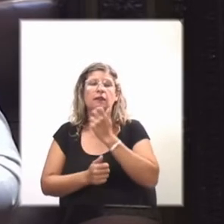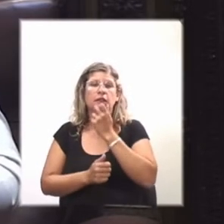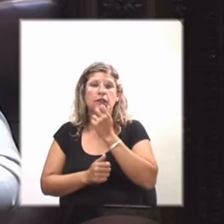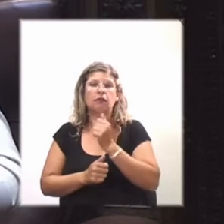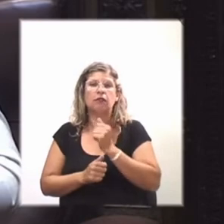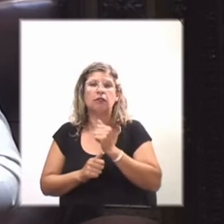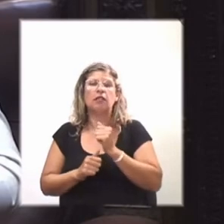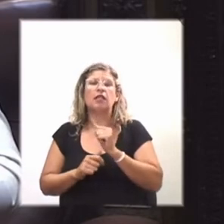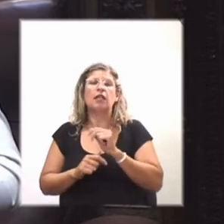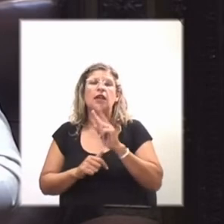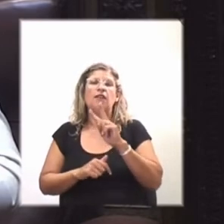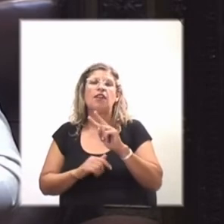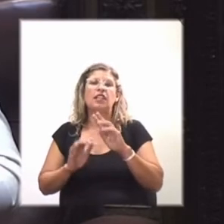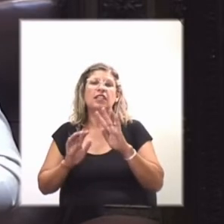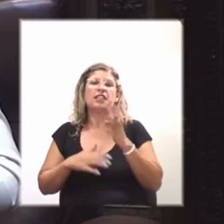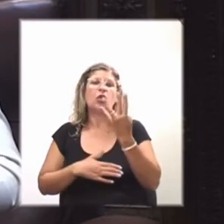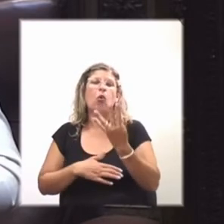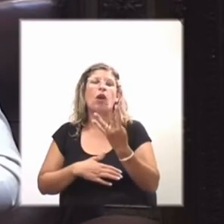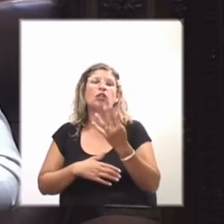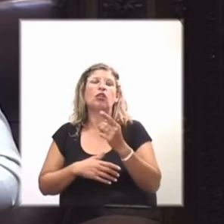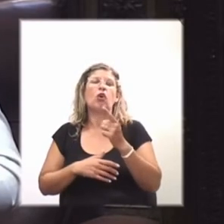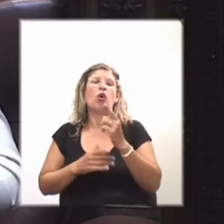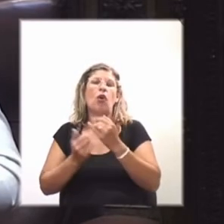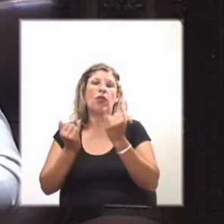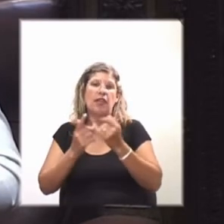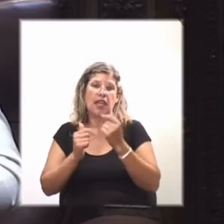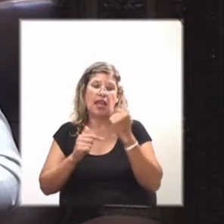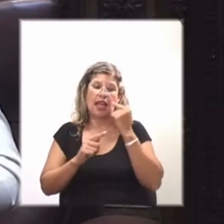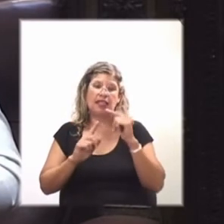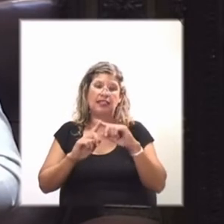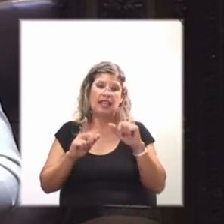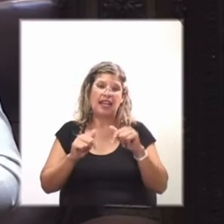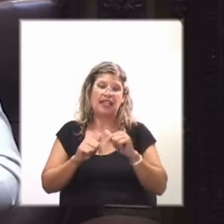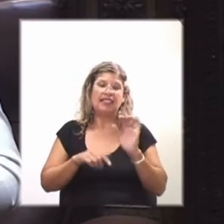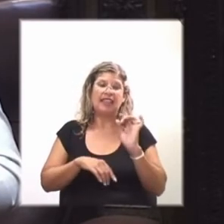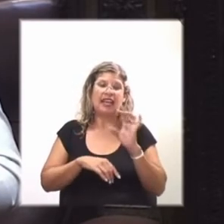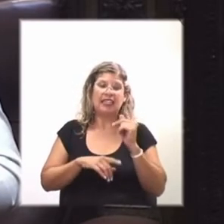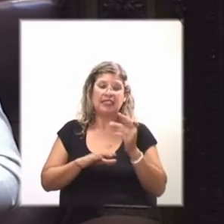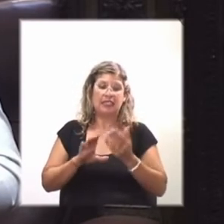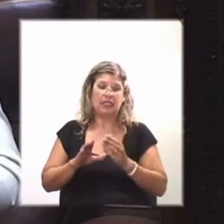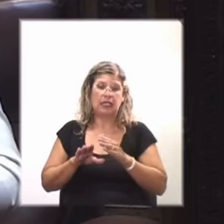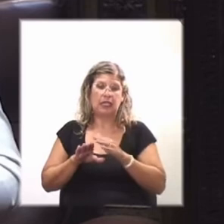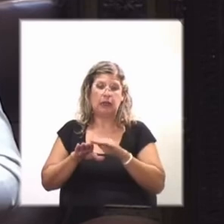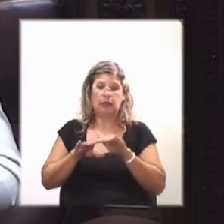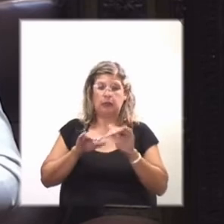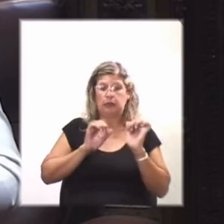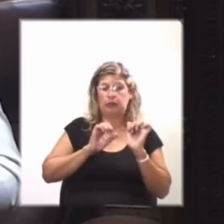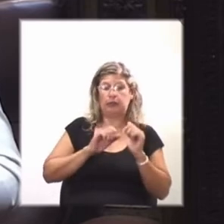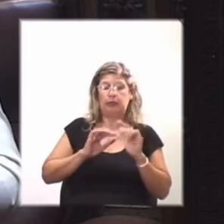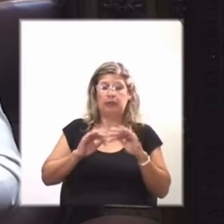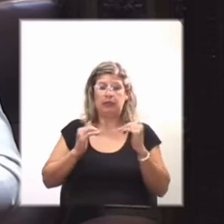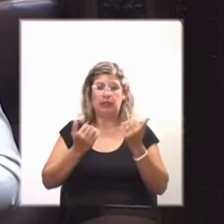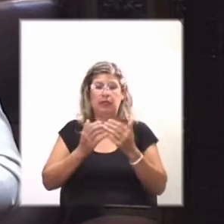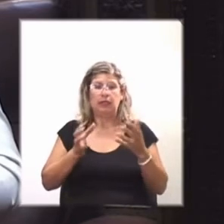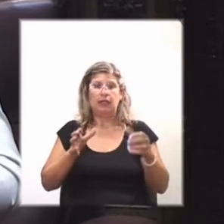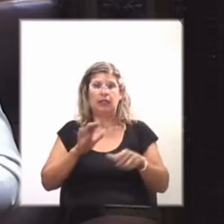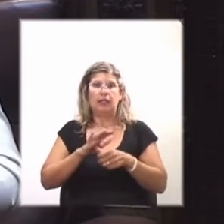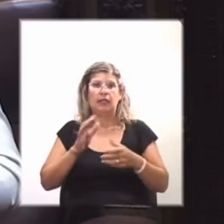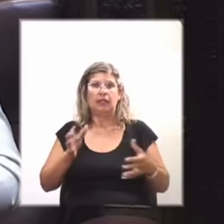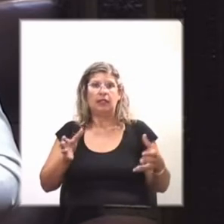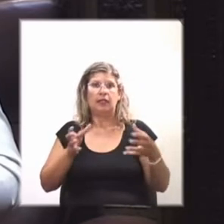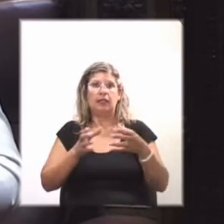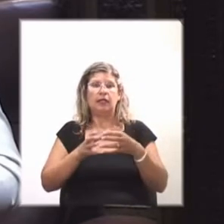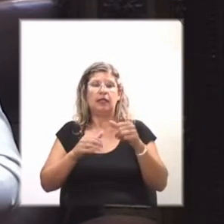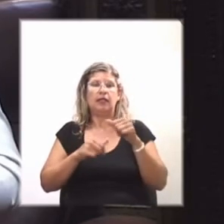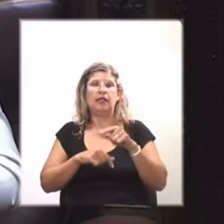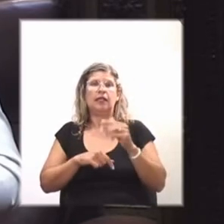preso 24 días, la lista 15 retiró a su gente del gabinete, el líder colorado y aquí presente, el